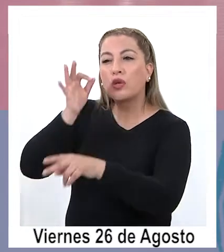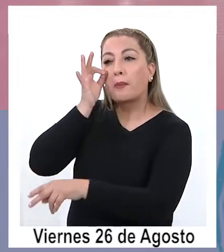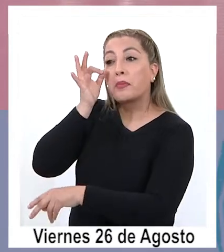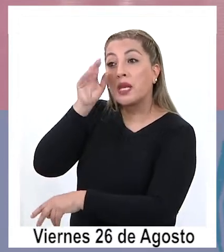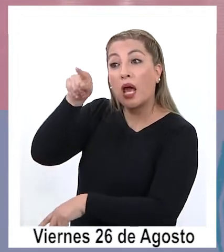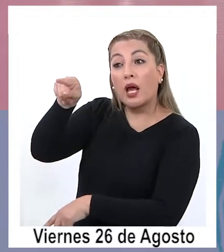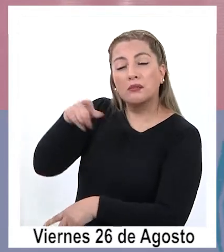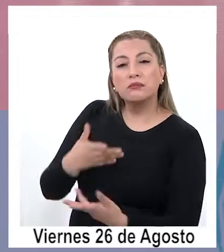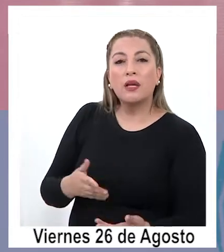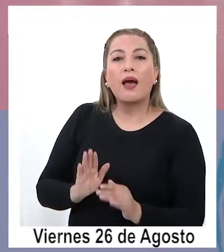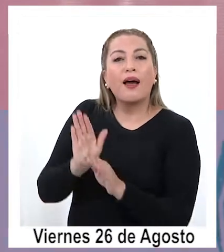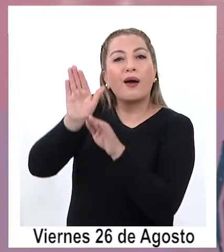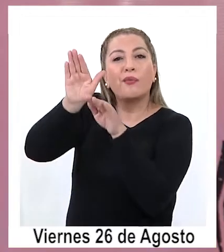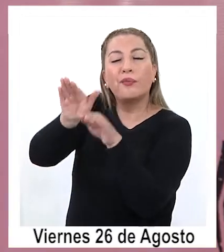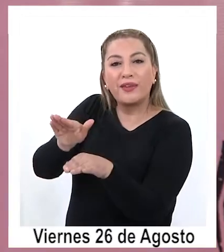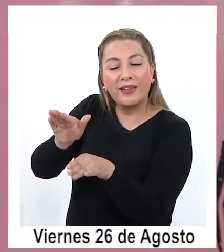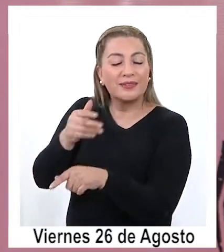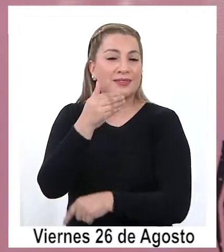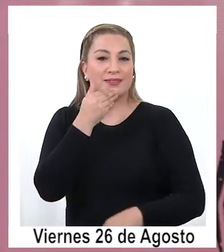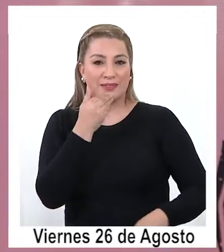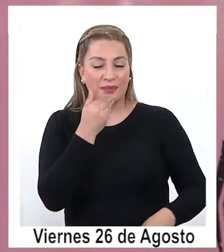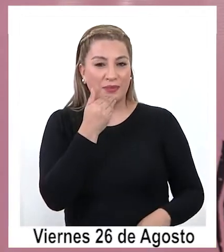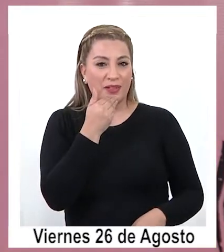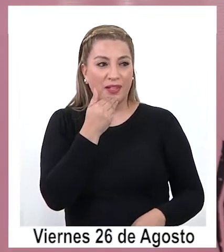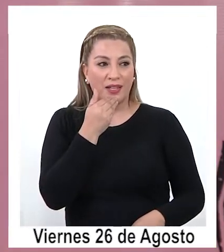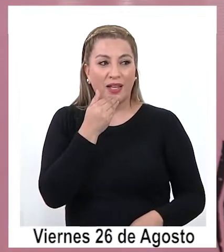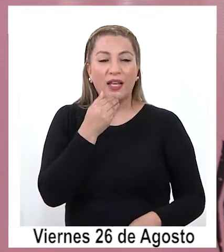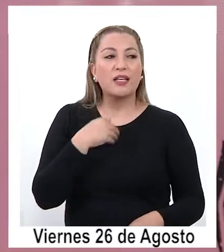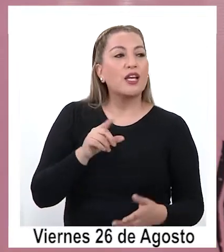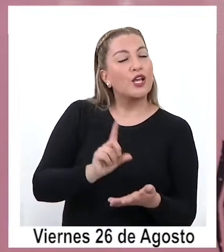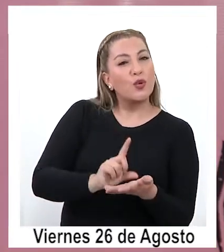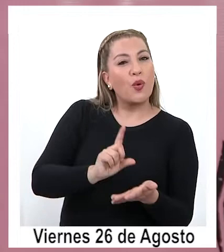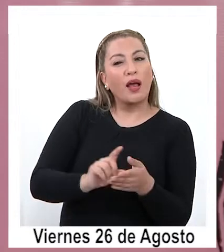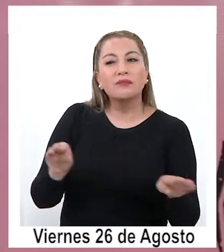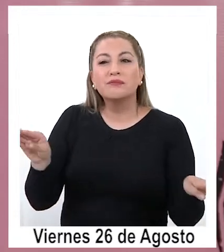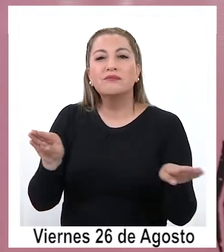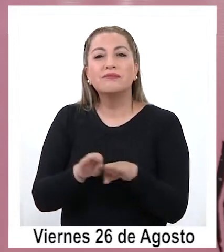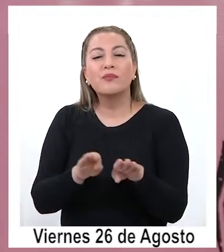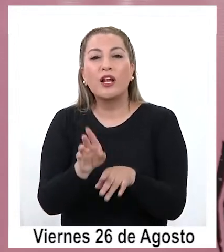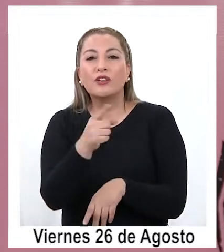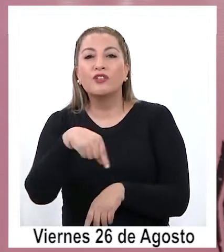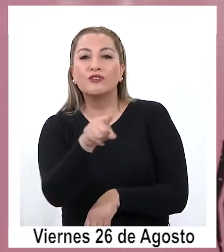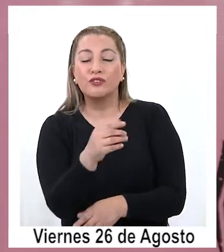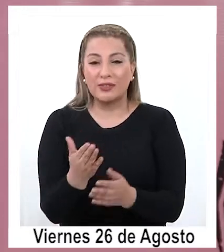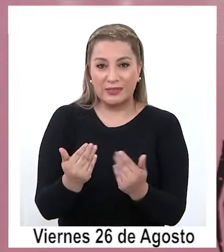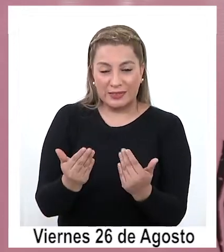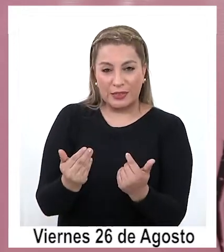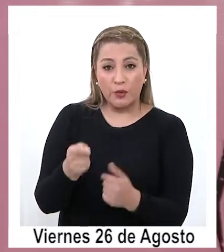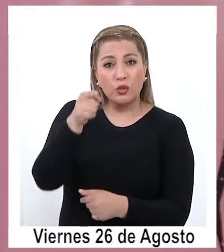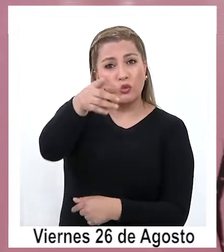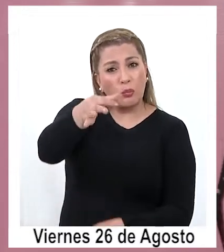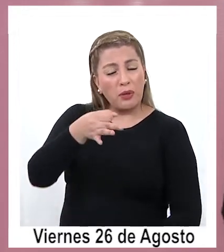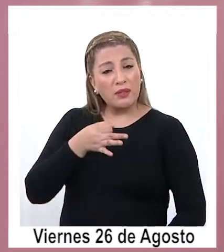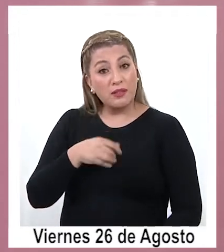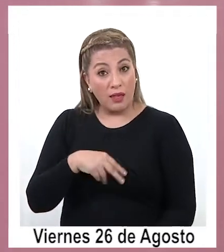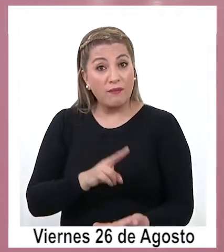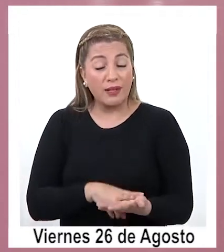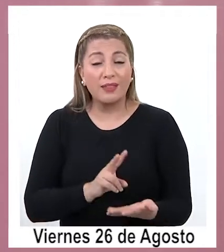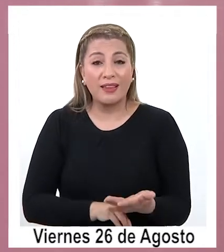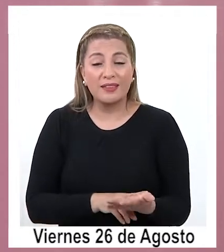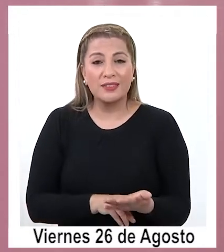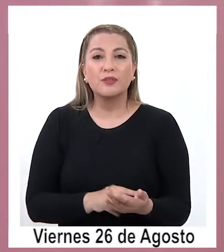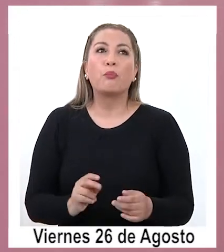para poder apoyar ese proceso y ver también cuál es el espacio más idóneo que hoy día se requiere porque lo que tú señalas es muy cierto